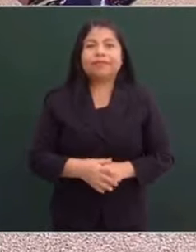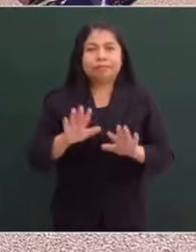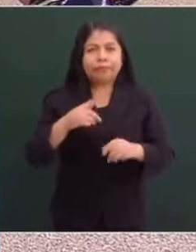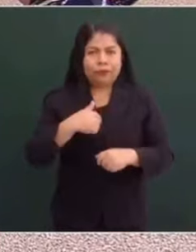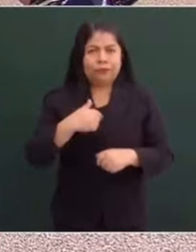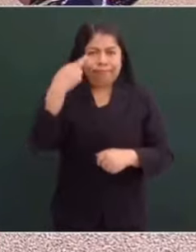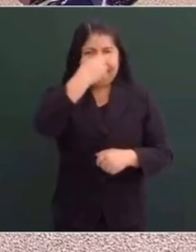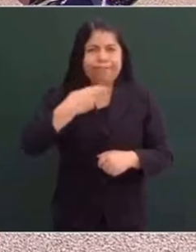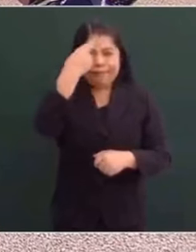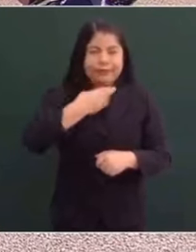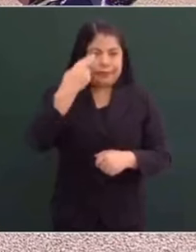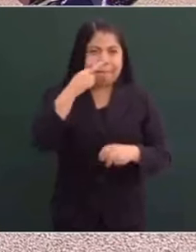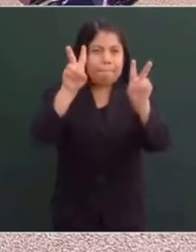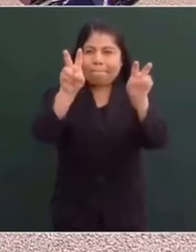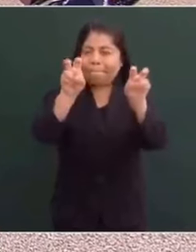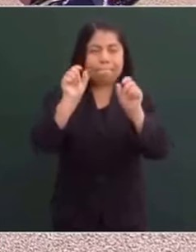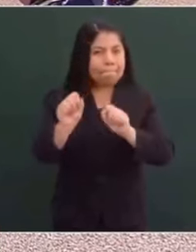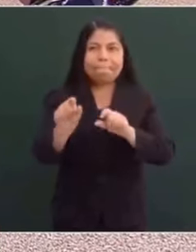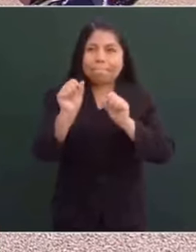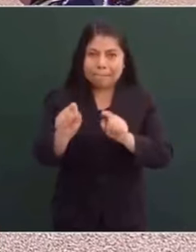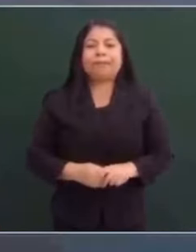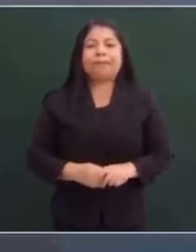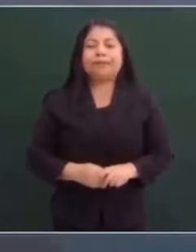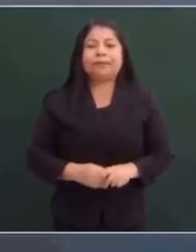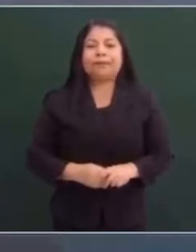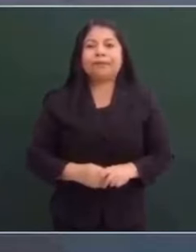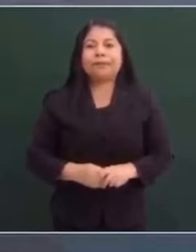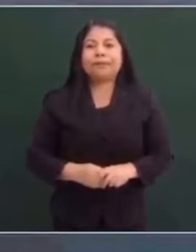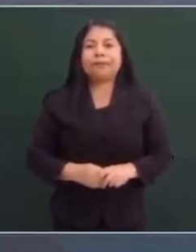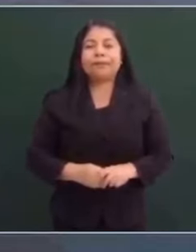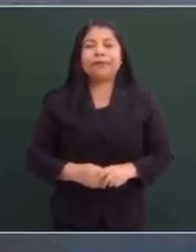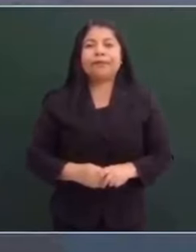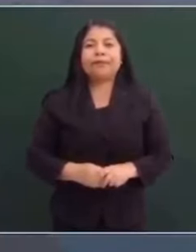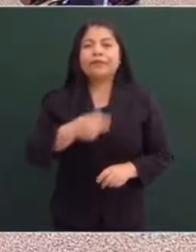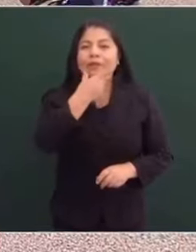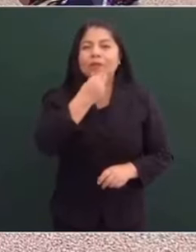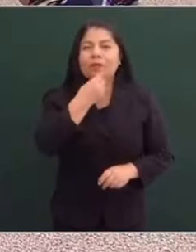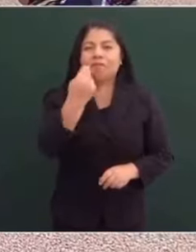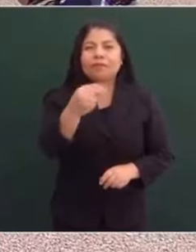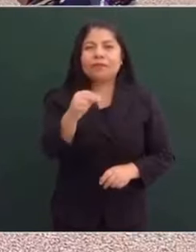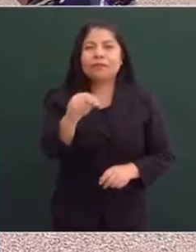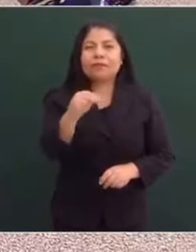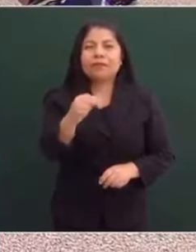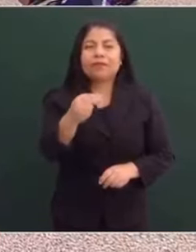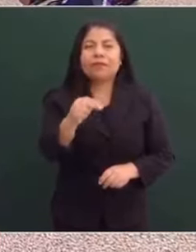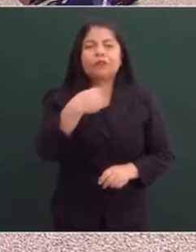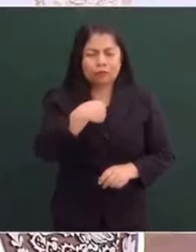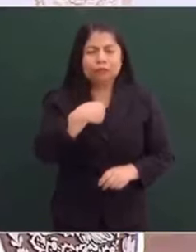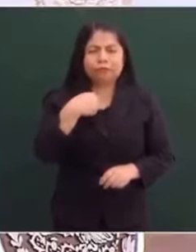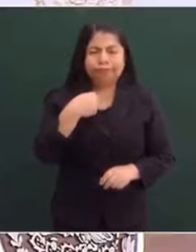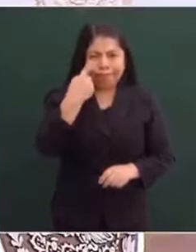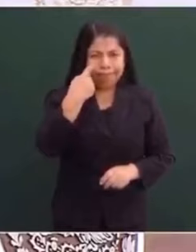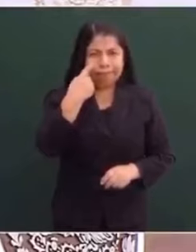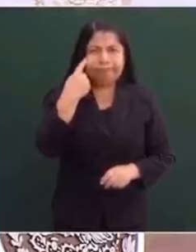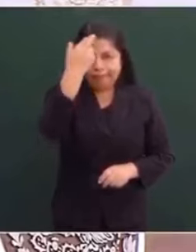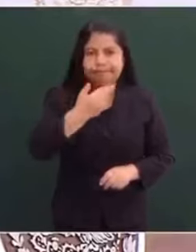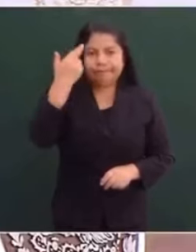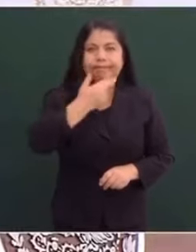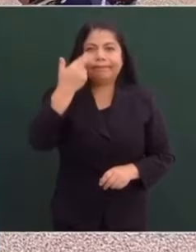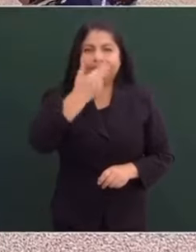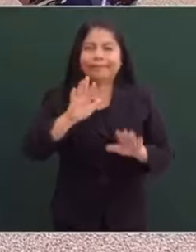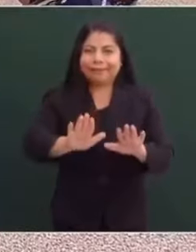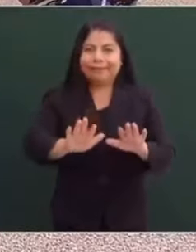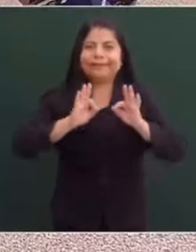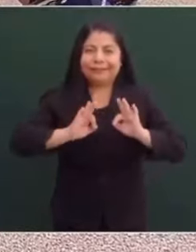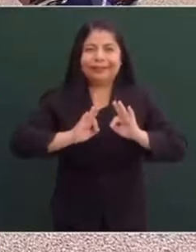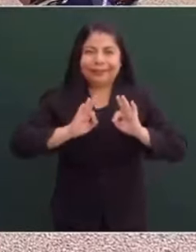revisar. Es parte de lo mismo, ¿eh? Es Claudia X González, señor, ¿cómo se llama? Lo voy a ver.